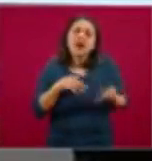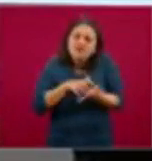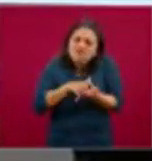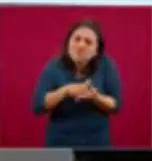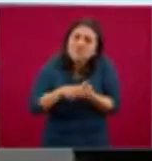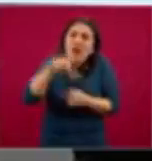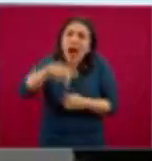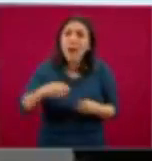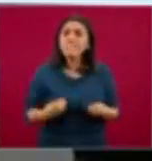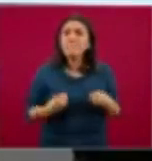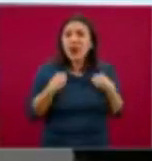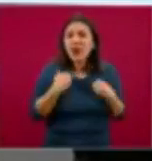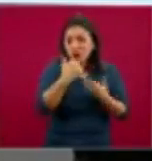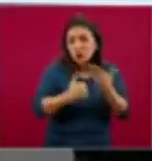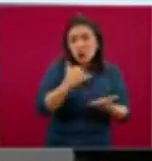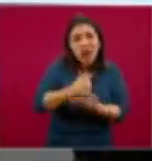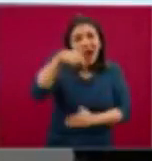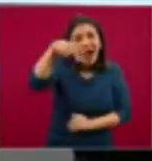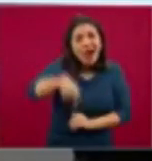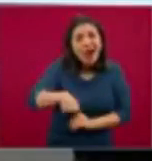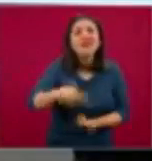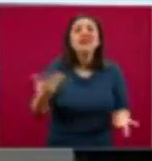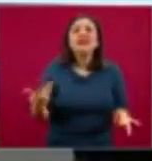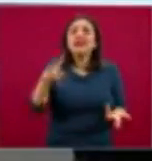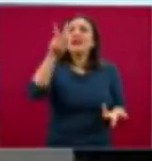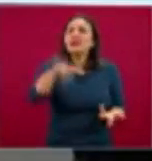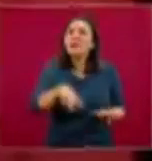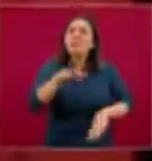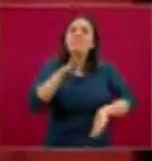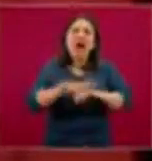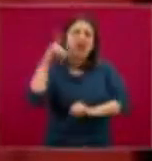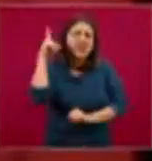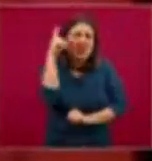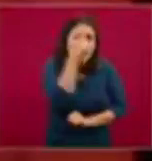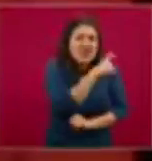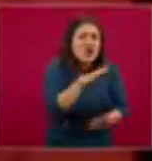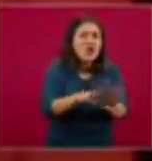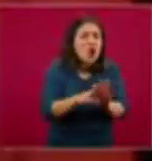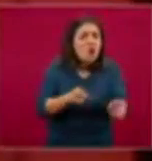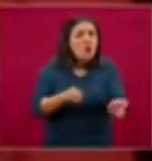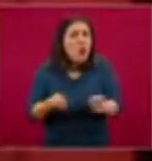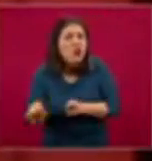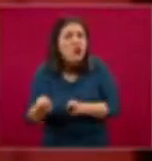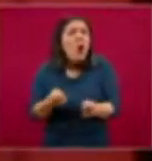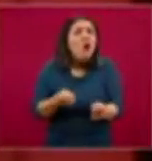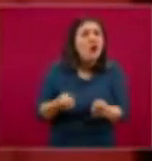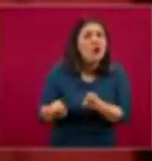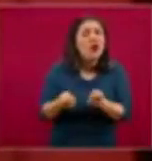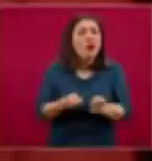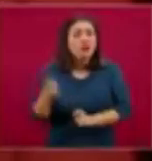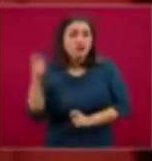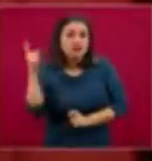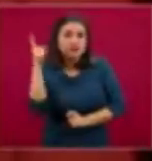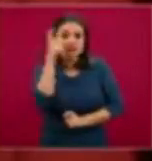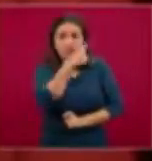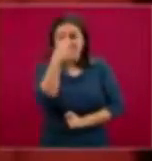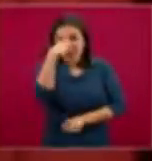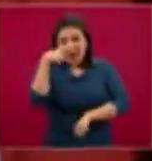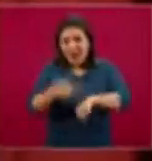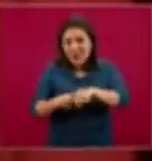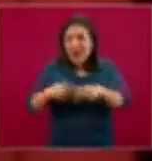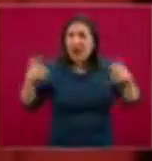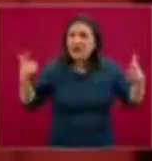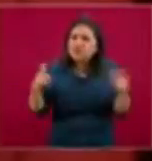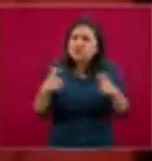tenemos en esta gran ciudad ha sido mucho más difícil el control de la epidemia